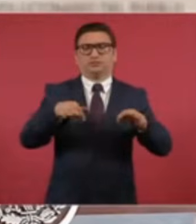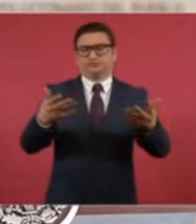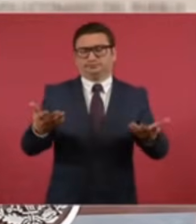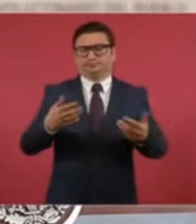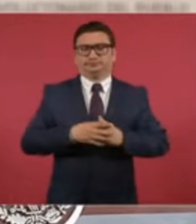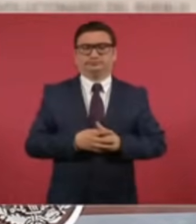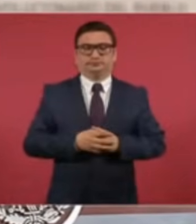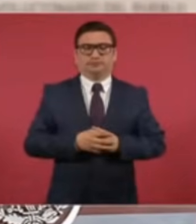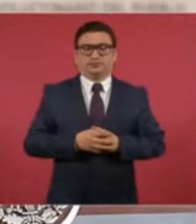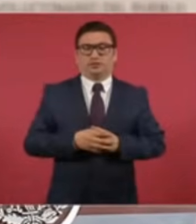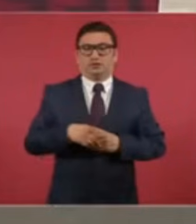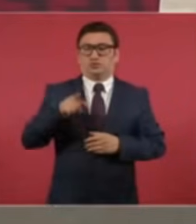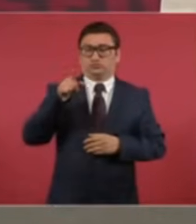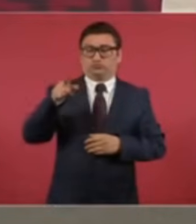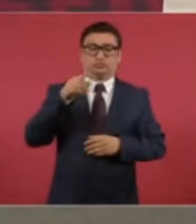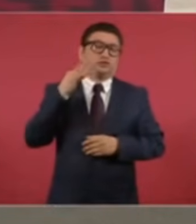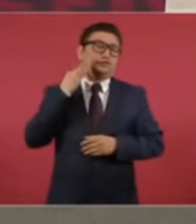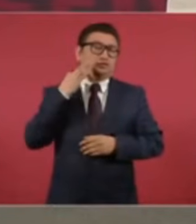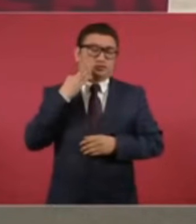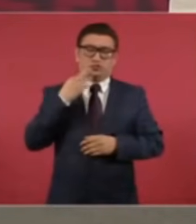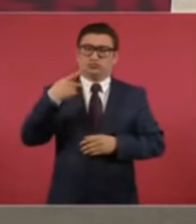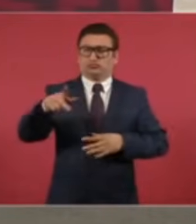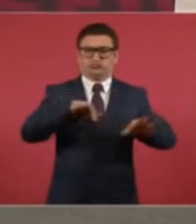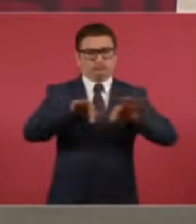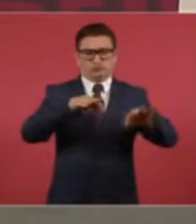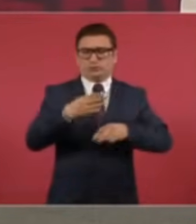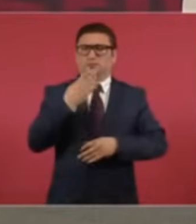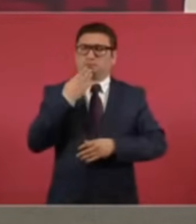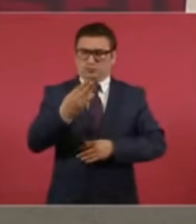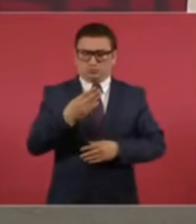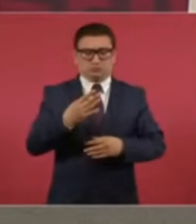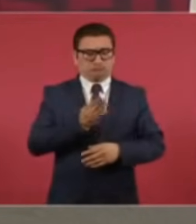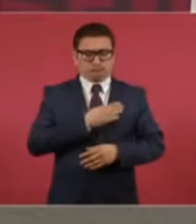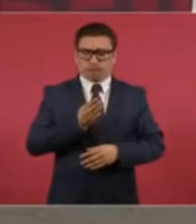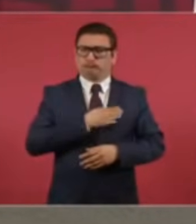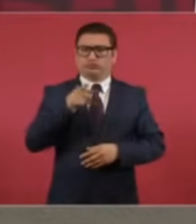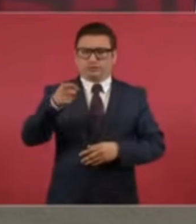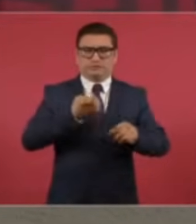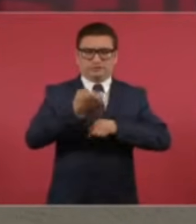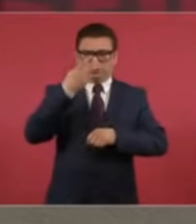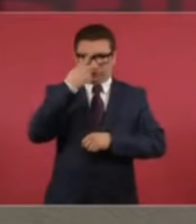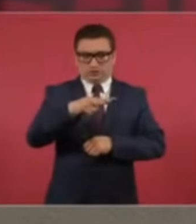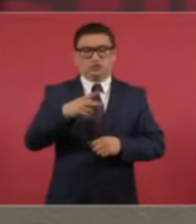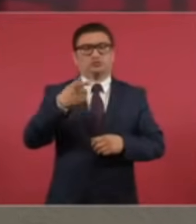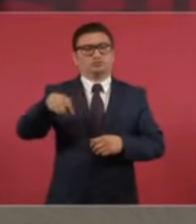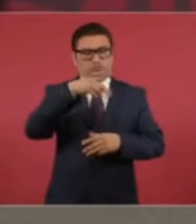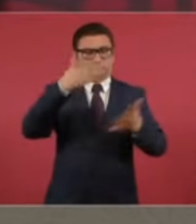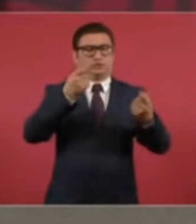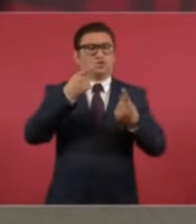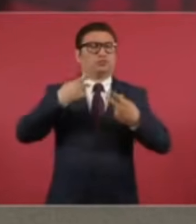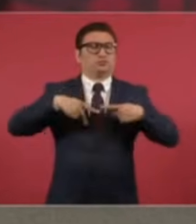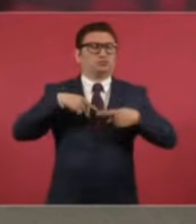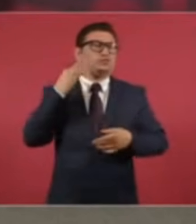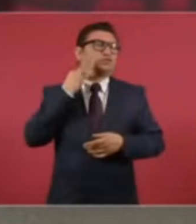bueno el trabajo que hace la Fiscalía del Estado de México. Ya ven cómo hay fiscales que no